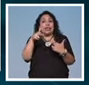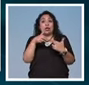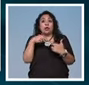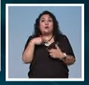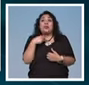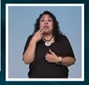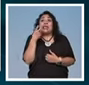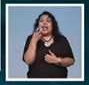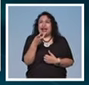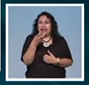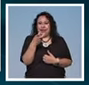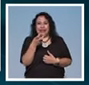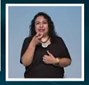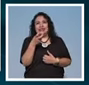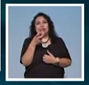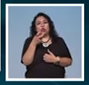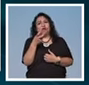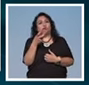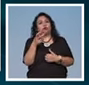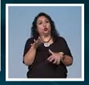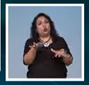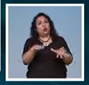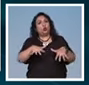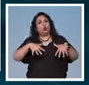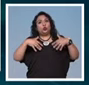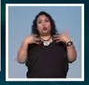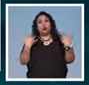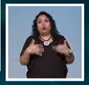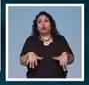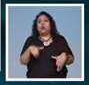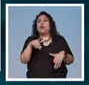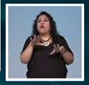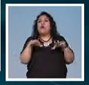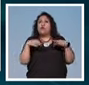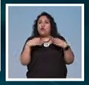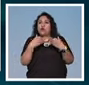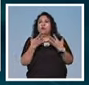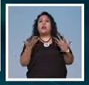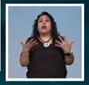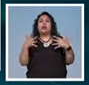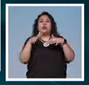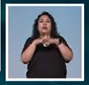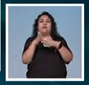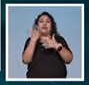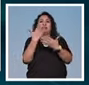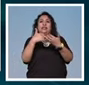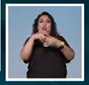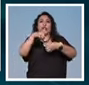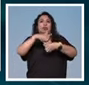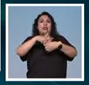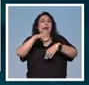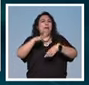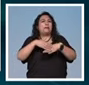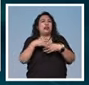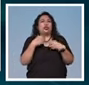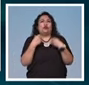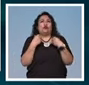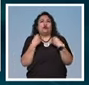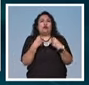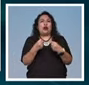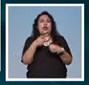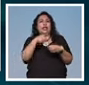de nuestros grandes espectáculos y una de las formas de convivencia social más intensas